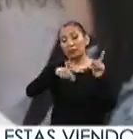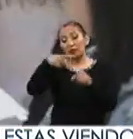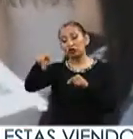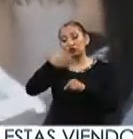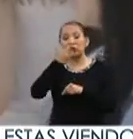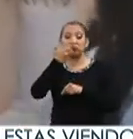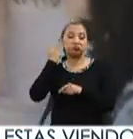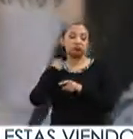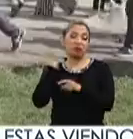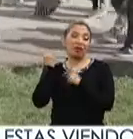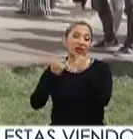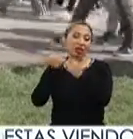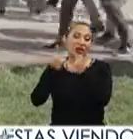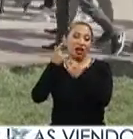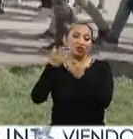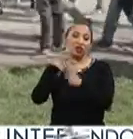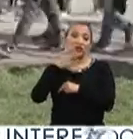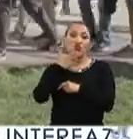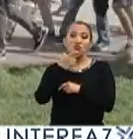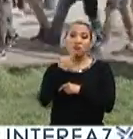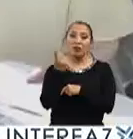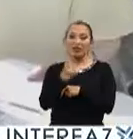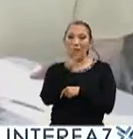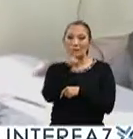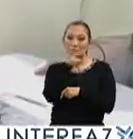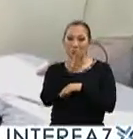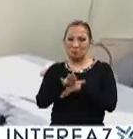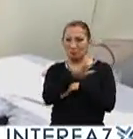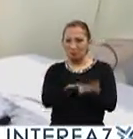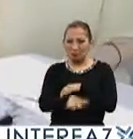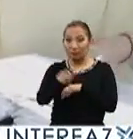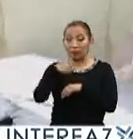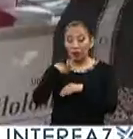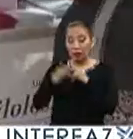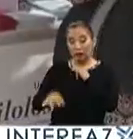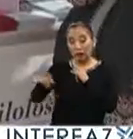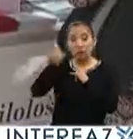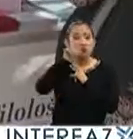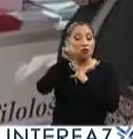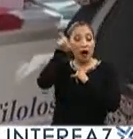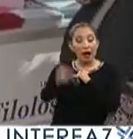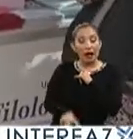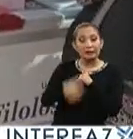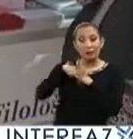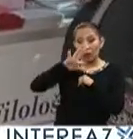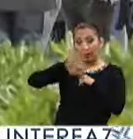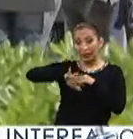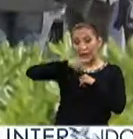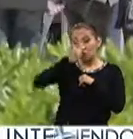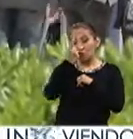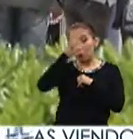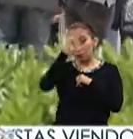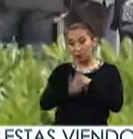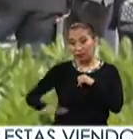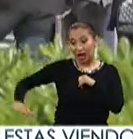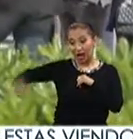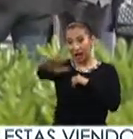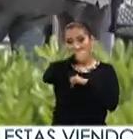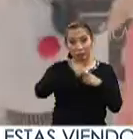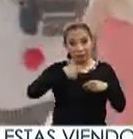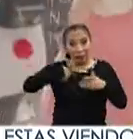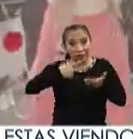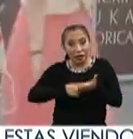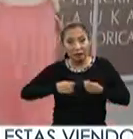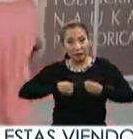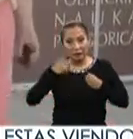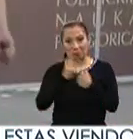sus tradiciones y valores patriarcales. En este último, las mujeres representan más del 51% de la